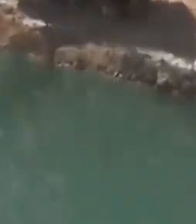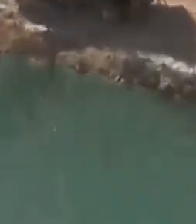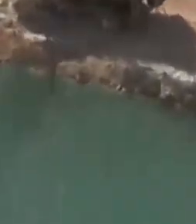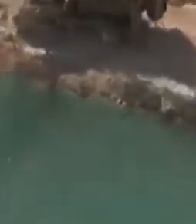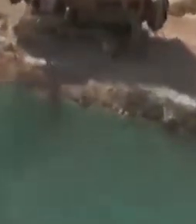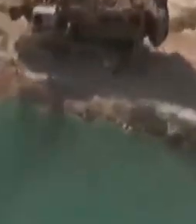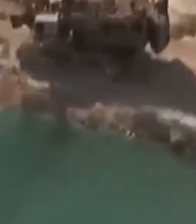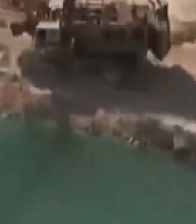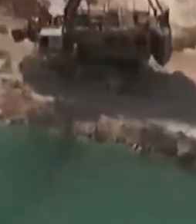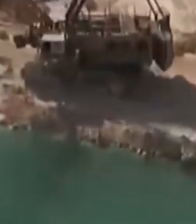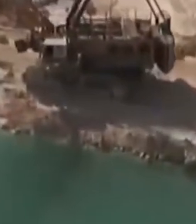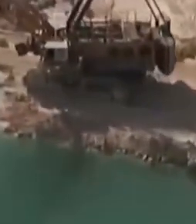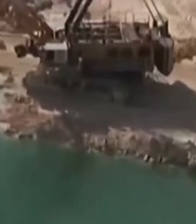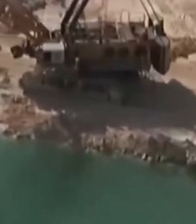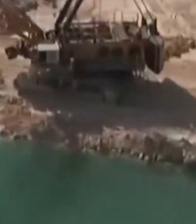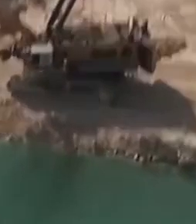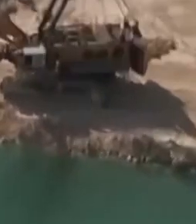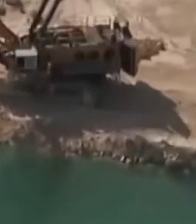Y saben que el material,